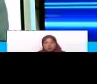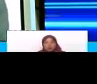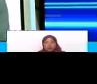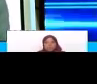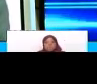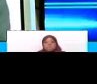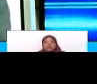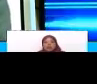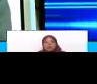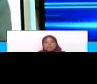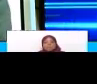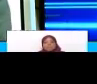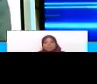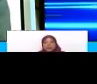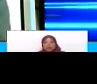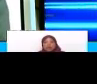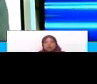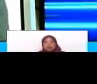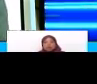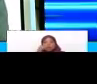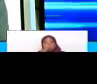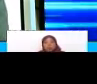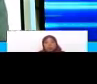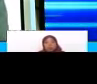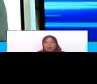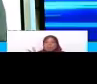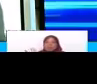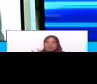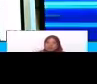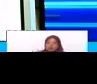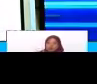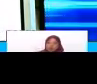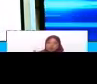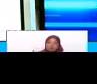mar por delimitar en las costas de Venezuela.